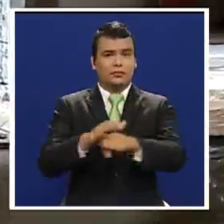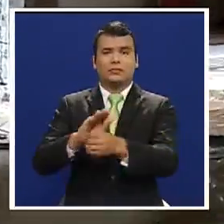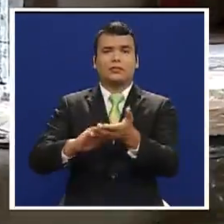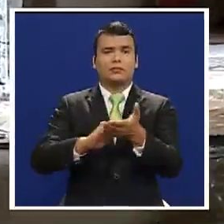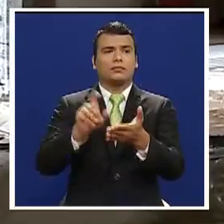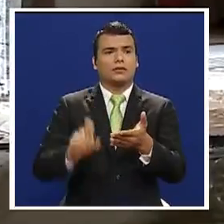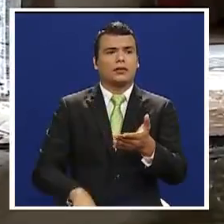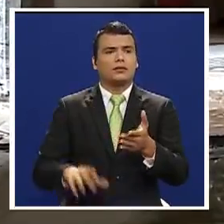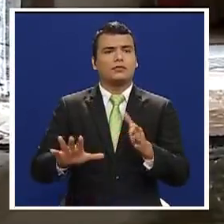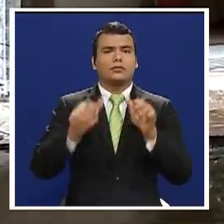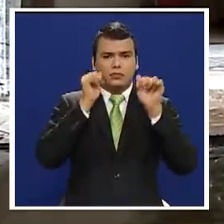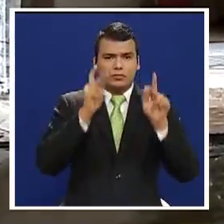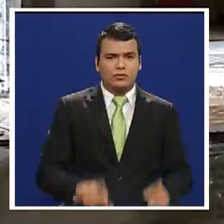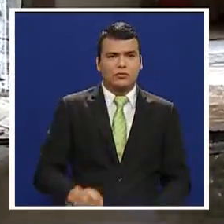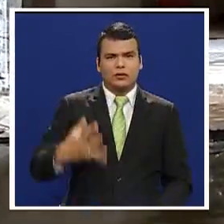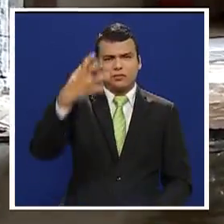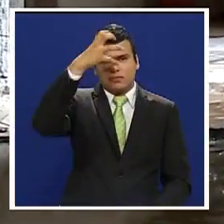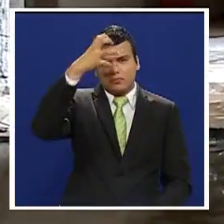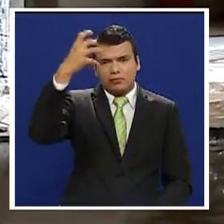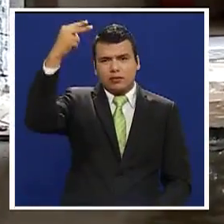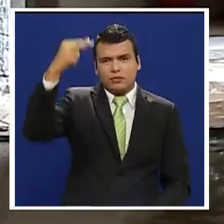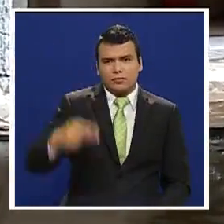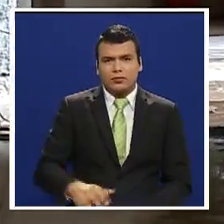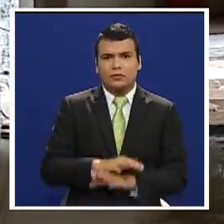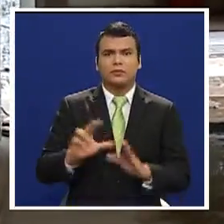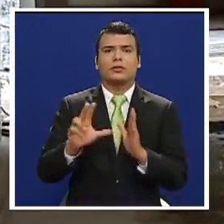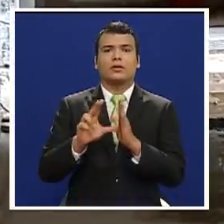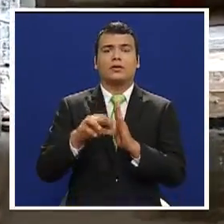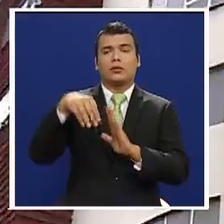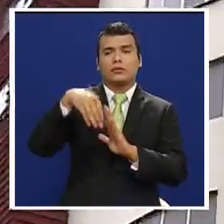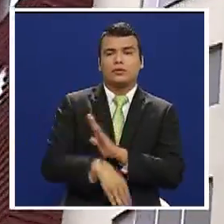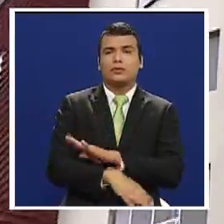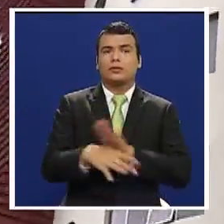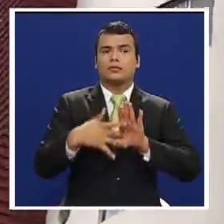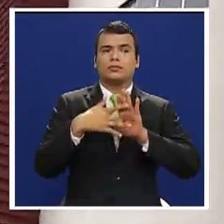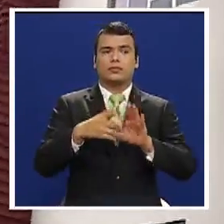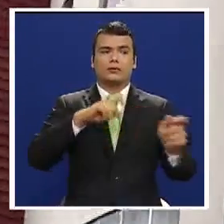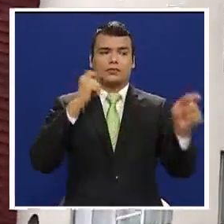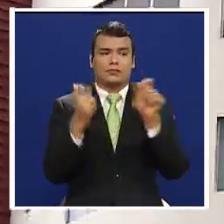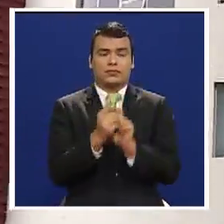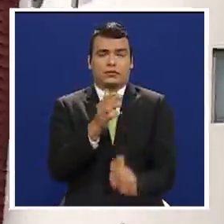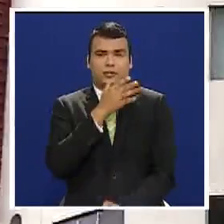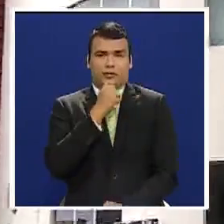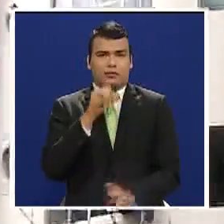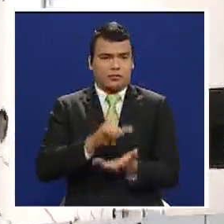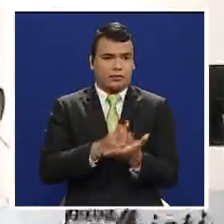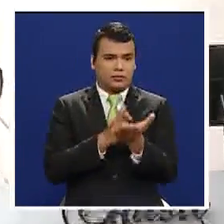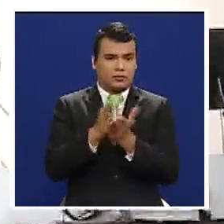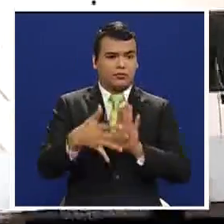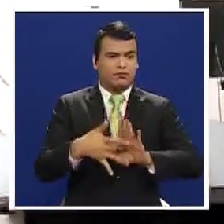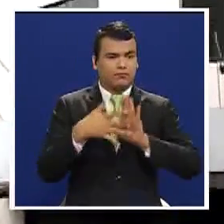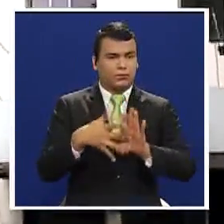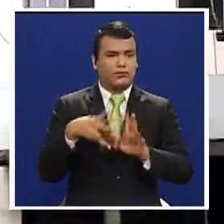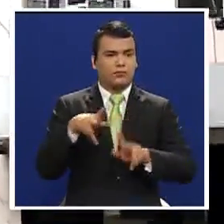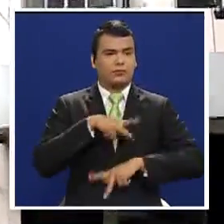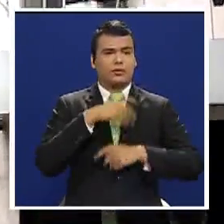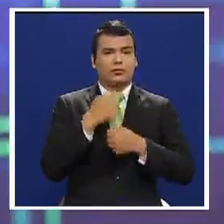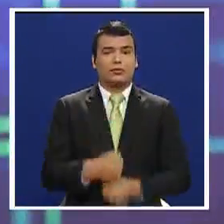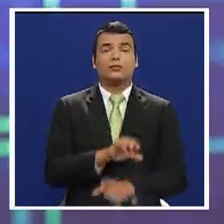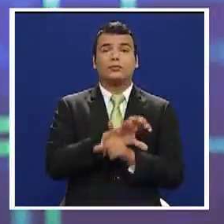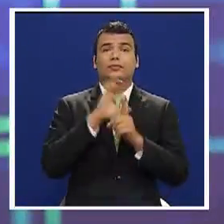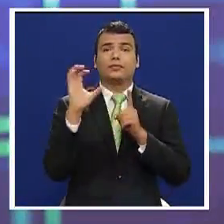esta obra y otros bienes de interés cultural de la ciudad. Un desastre cultural en ese sentido, donde estamos dejando simplemente las